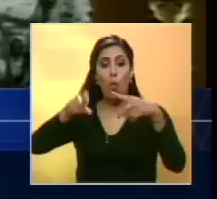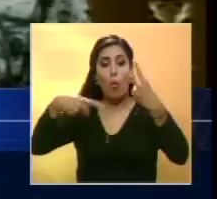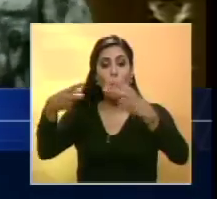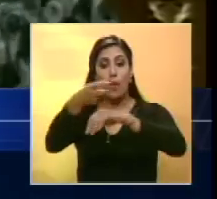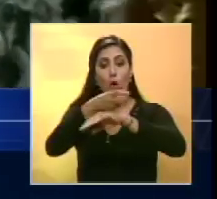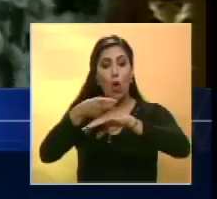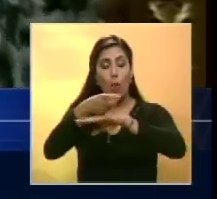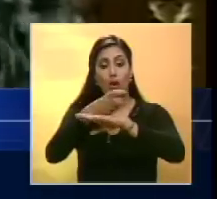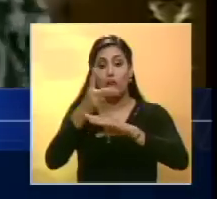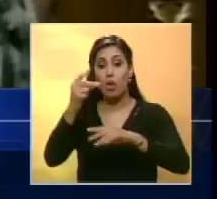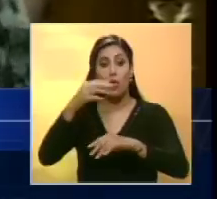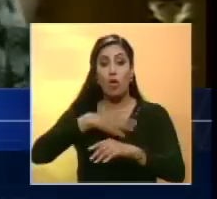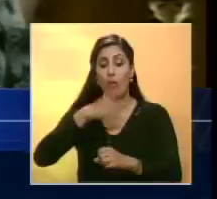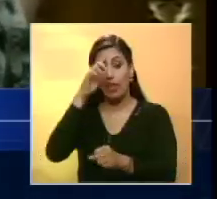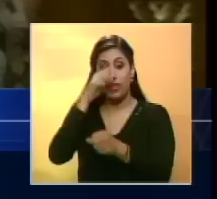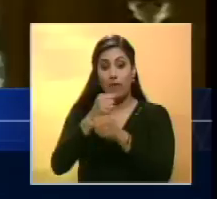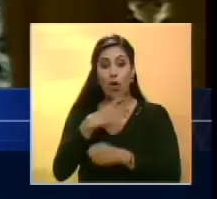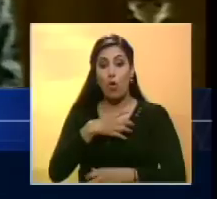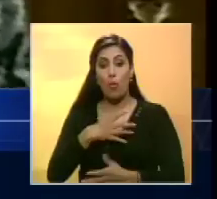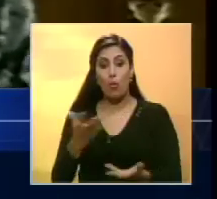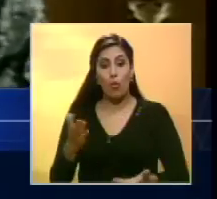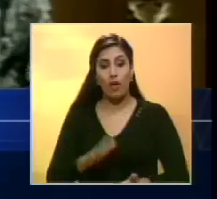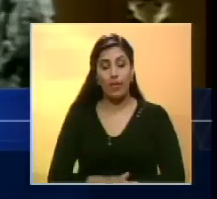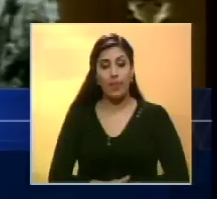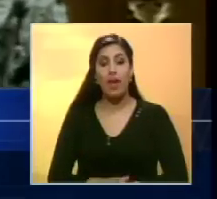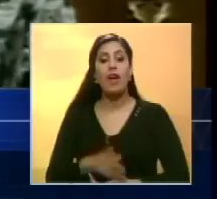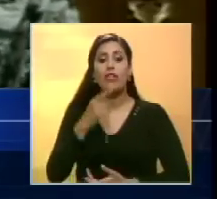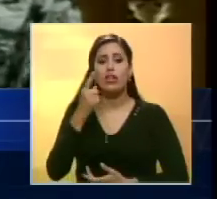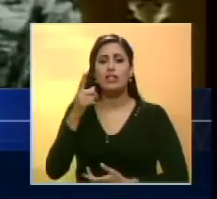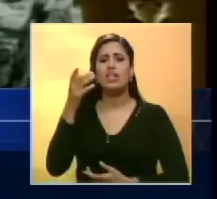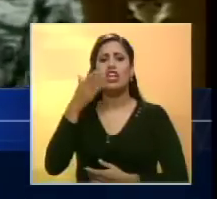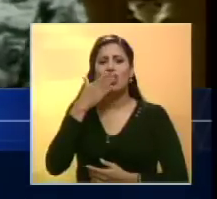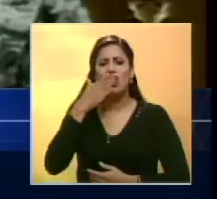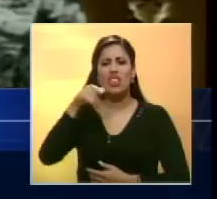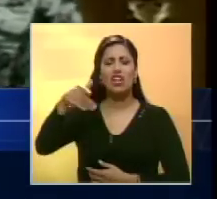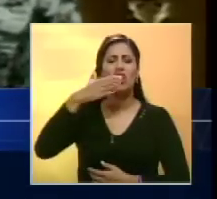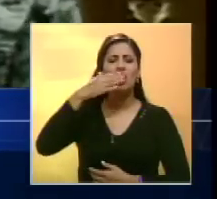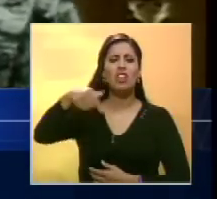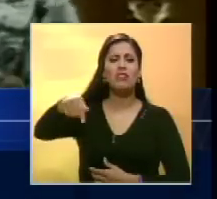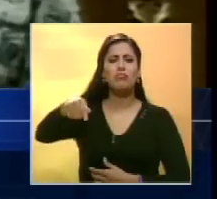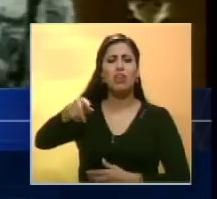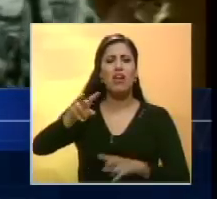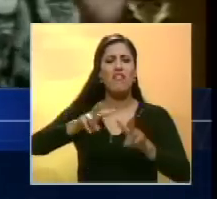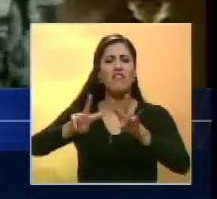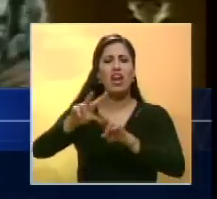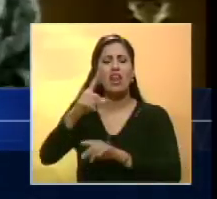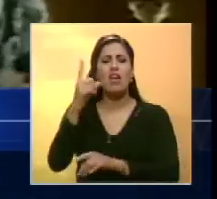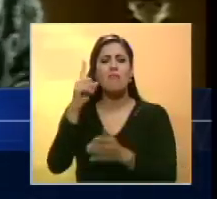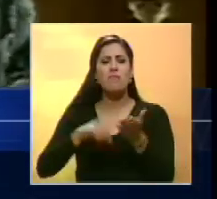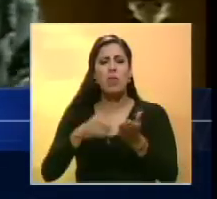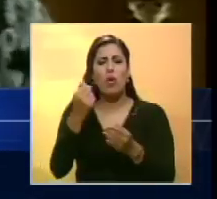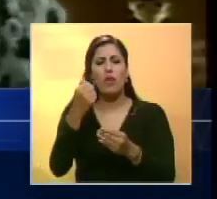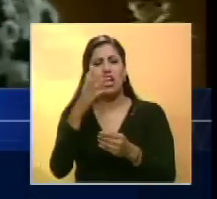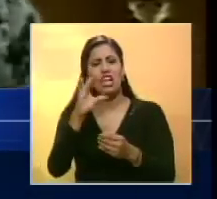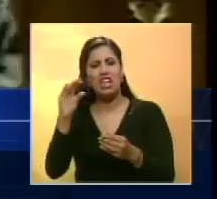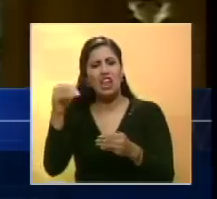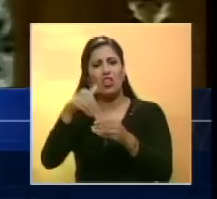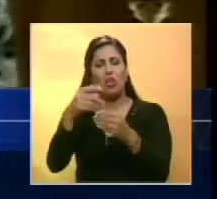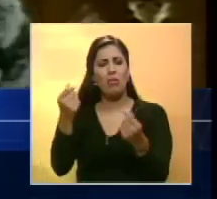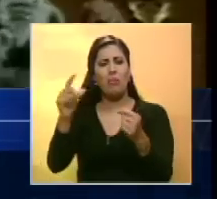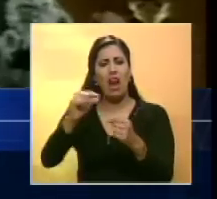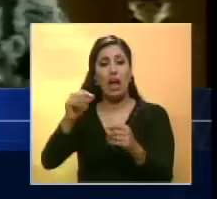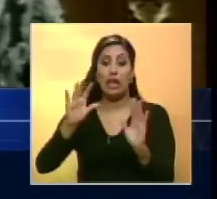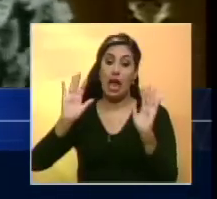como corresponde, porque él no puede hacer trabajo, pues. Cuando él habla y dice los indiecitos lo que valen son 1.000 bolívares el voto, 500 bolívares, eso no cuesta